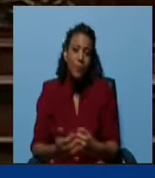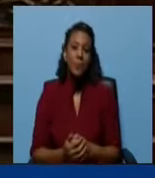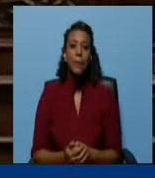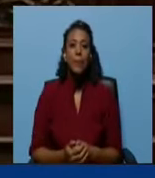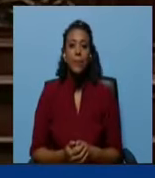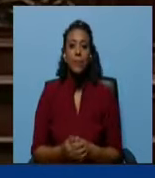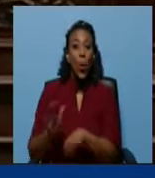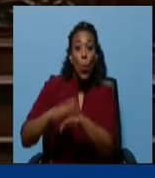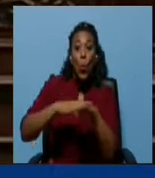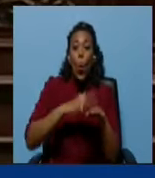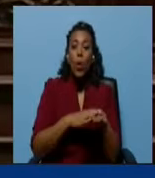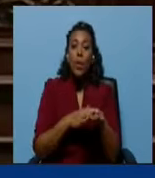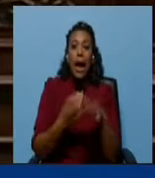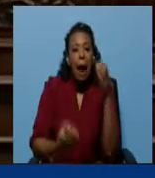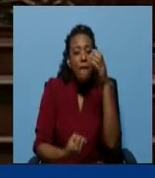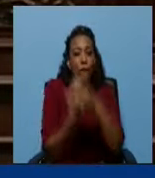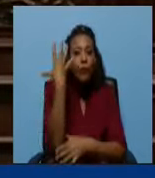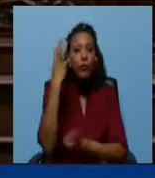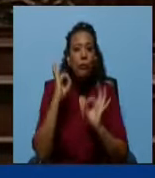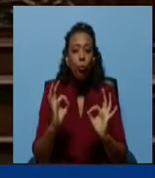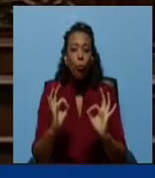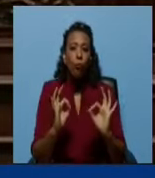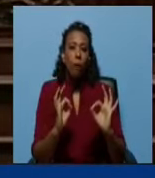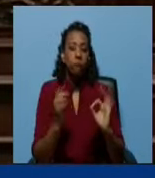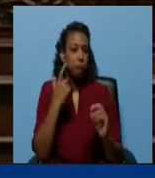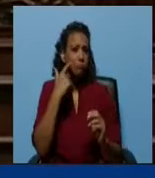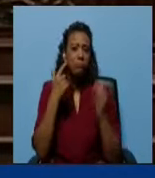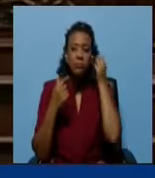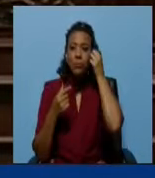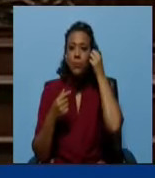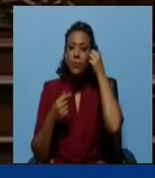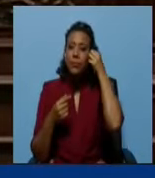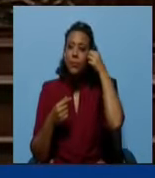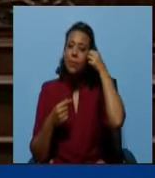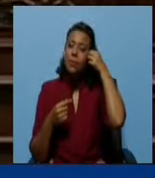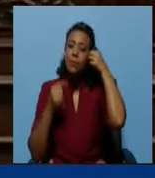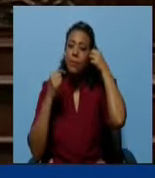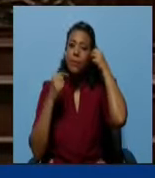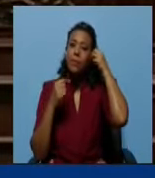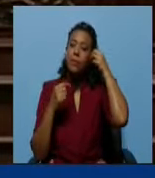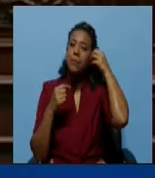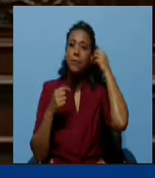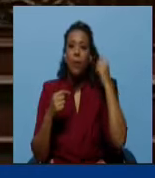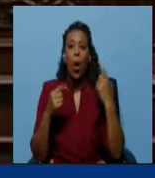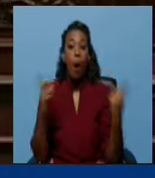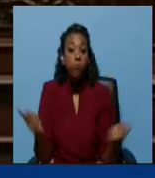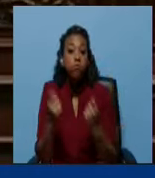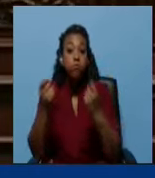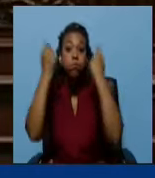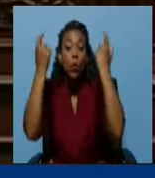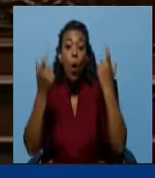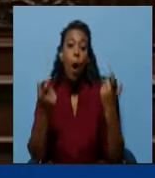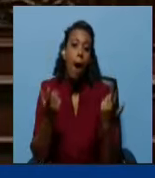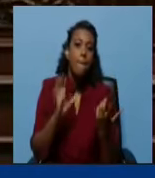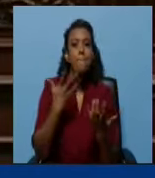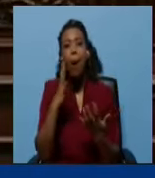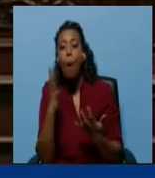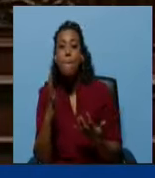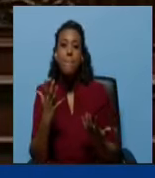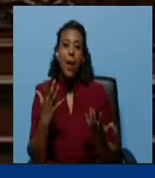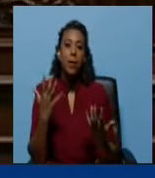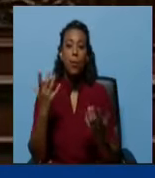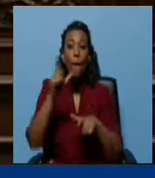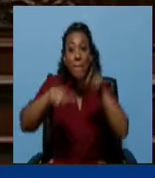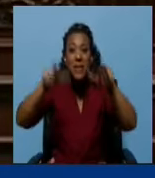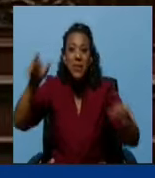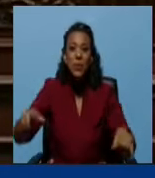que hemos llamado precursora, ¿cómo es que le dijeron ustedes? Propulsora. Les